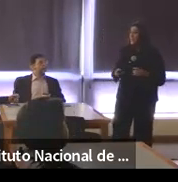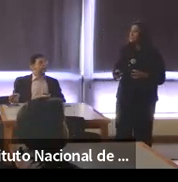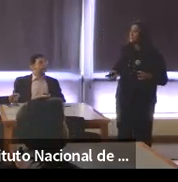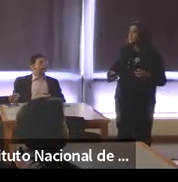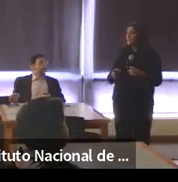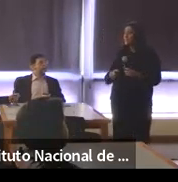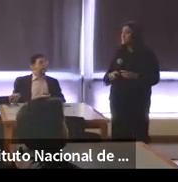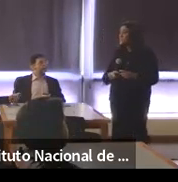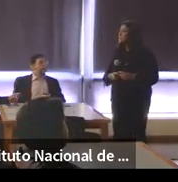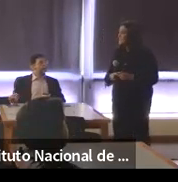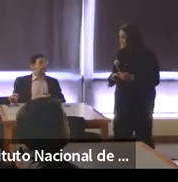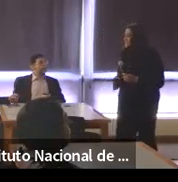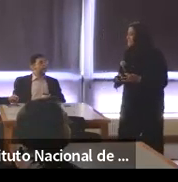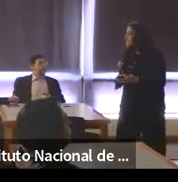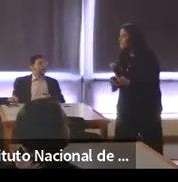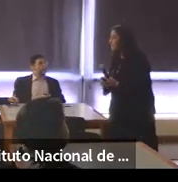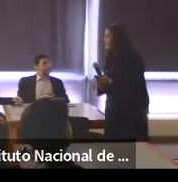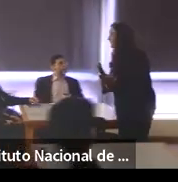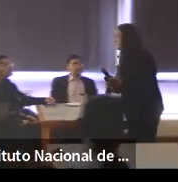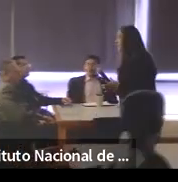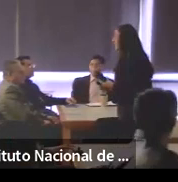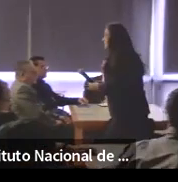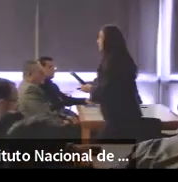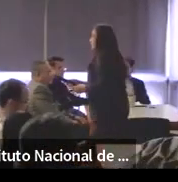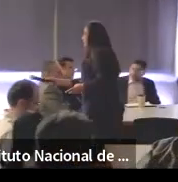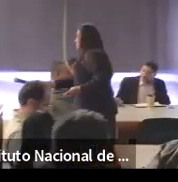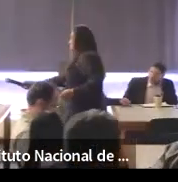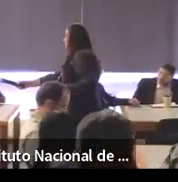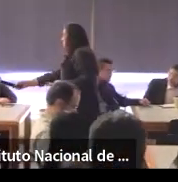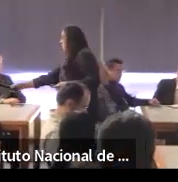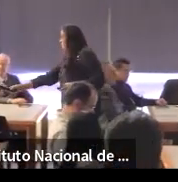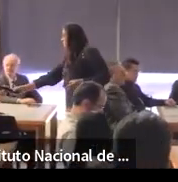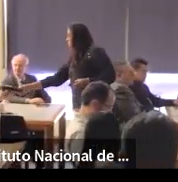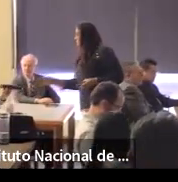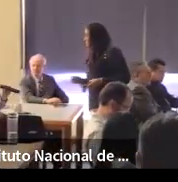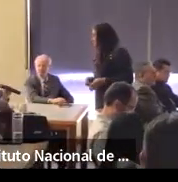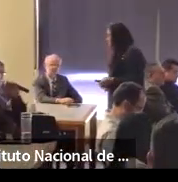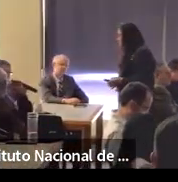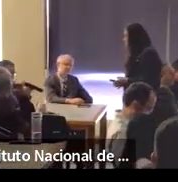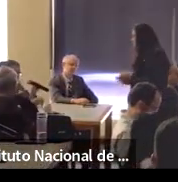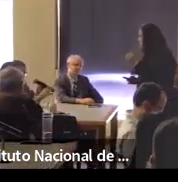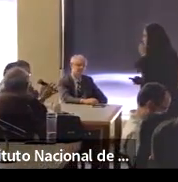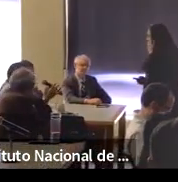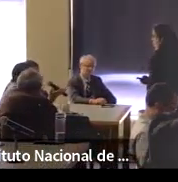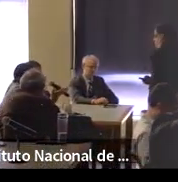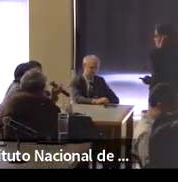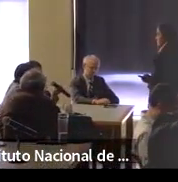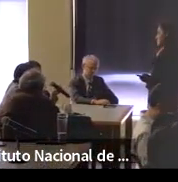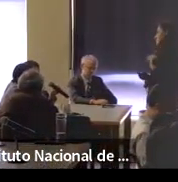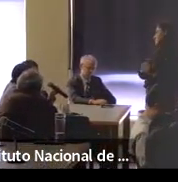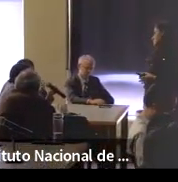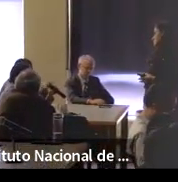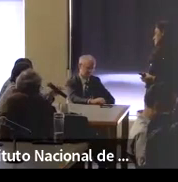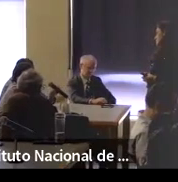justamente para los que toman decisiones sí lo que te iba a lo que estaba pensando es que mucho de